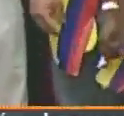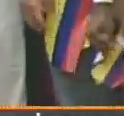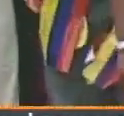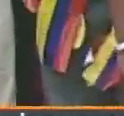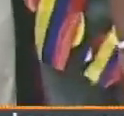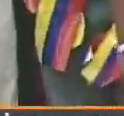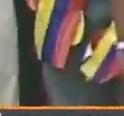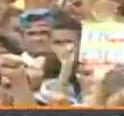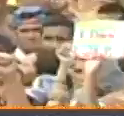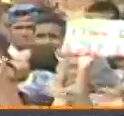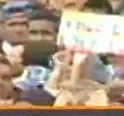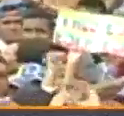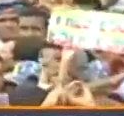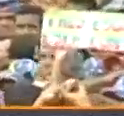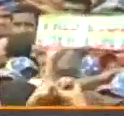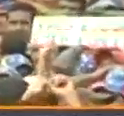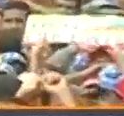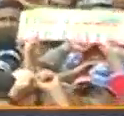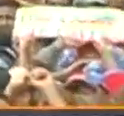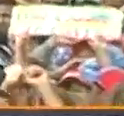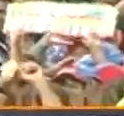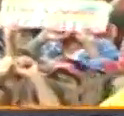venezolano.